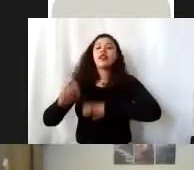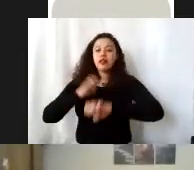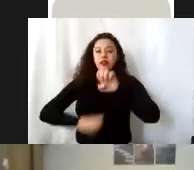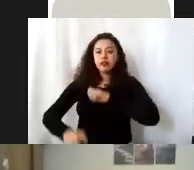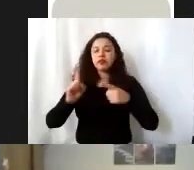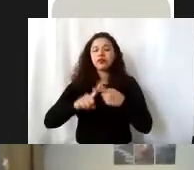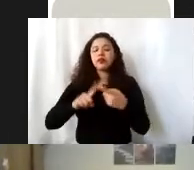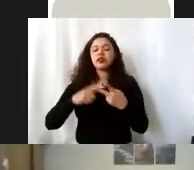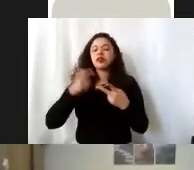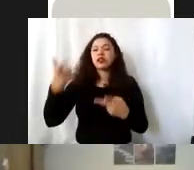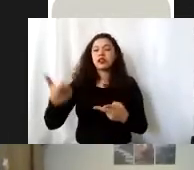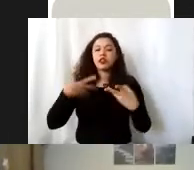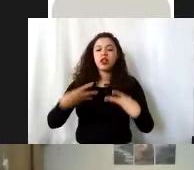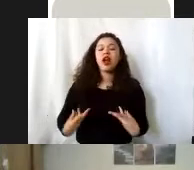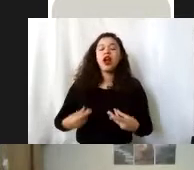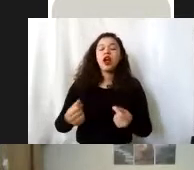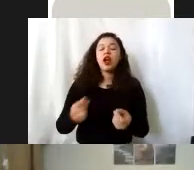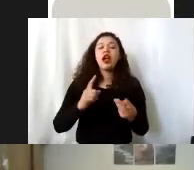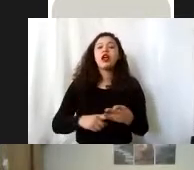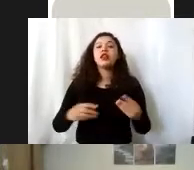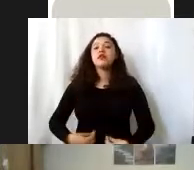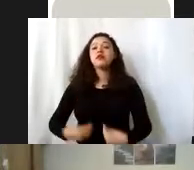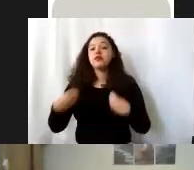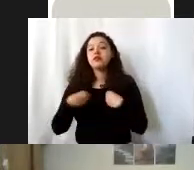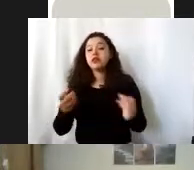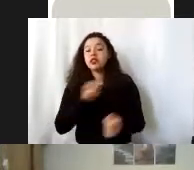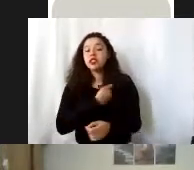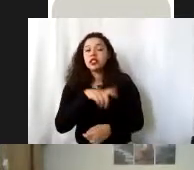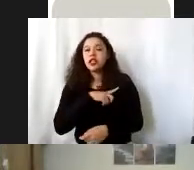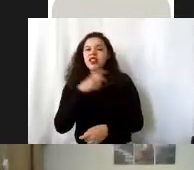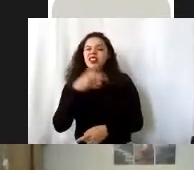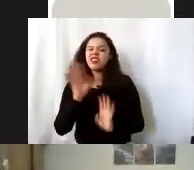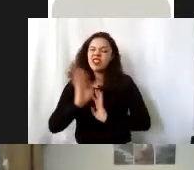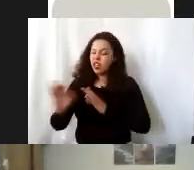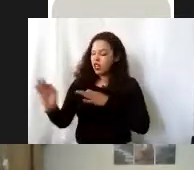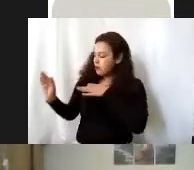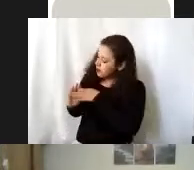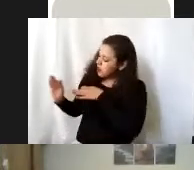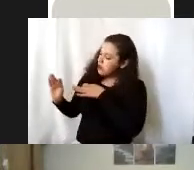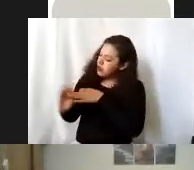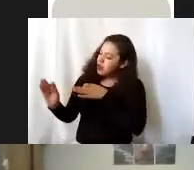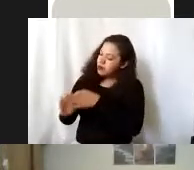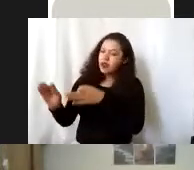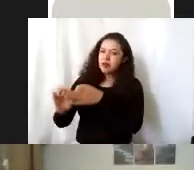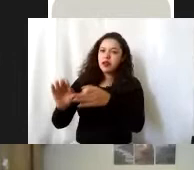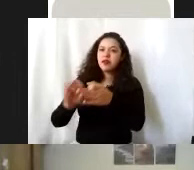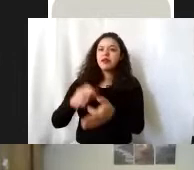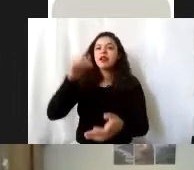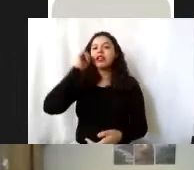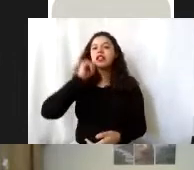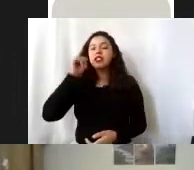ingreso, egreso, vivienda y salud, son como las constantes que van a estar presentes en